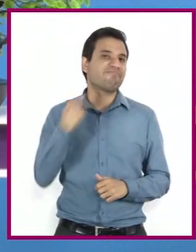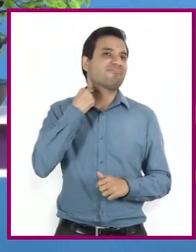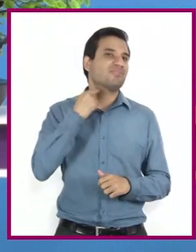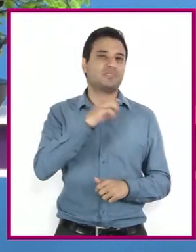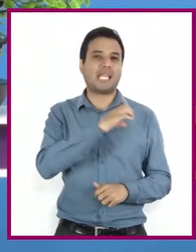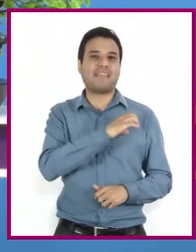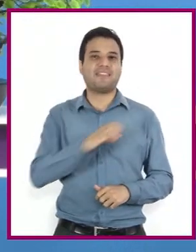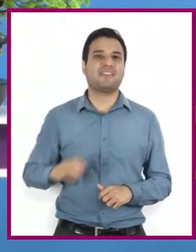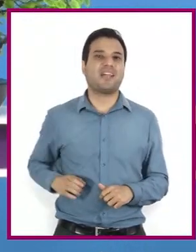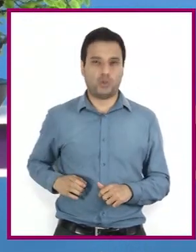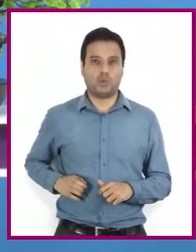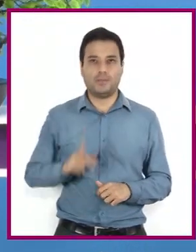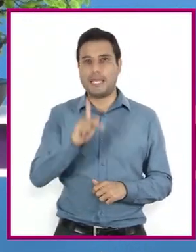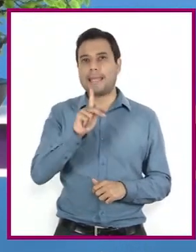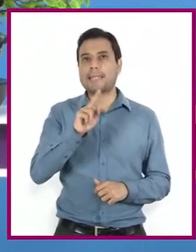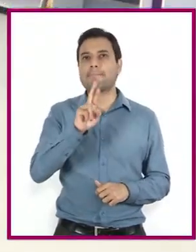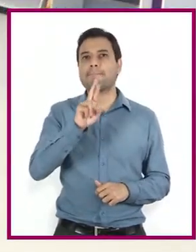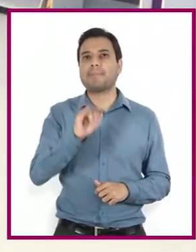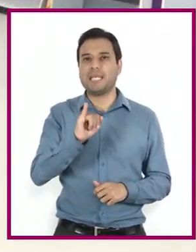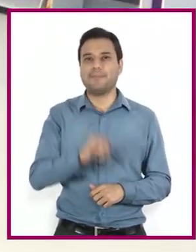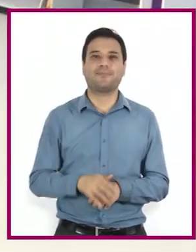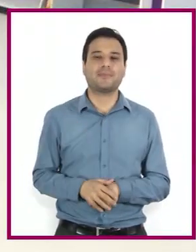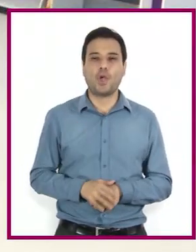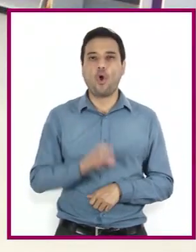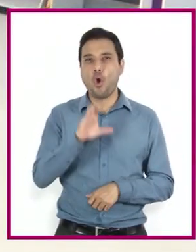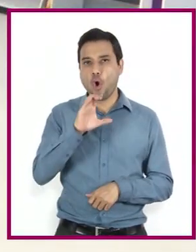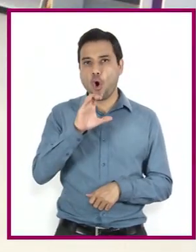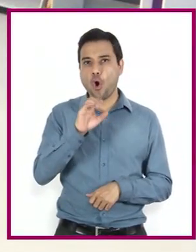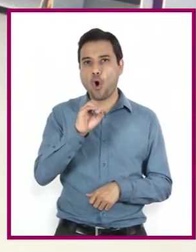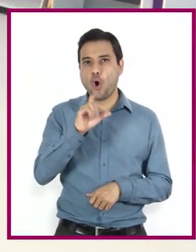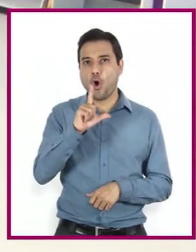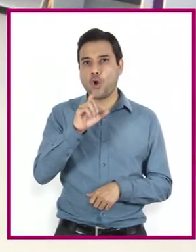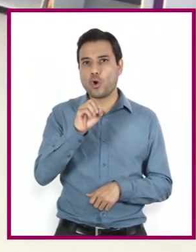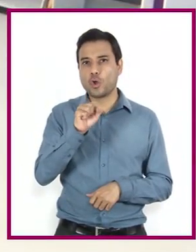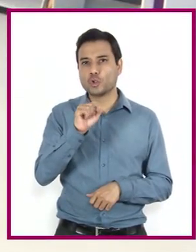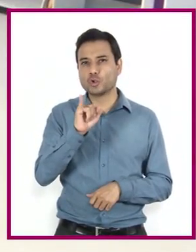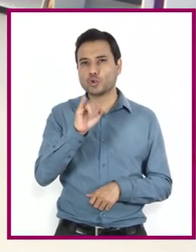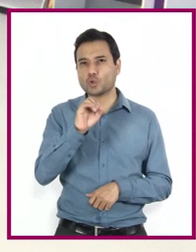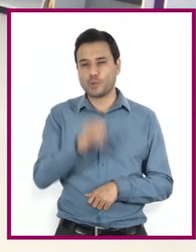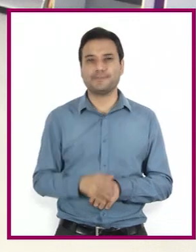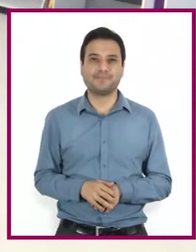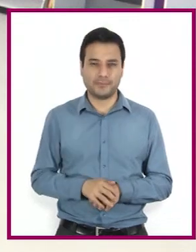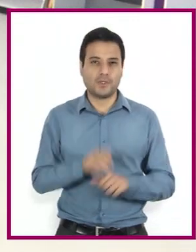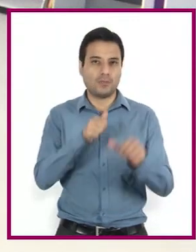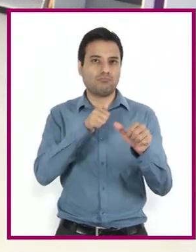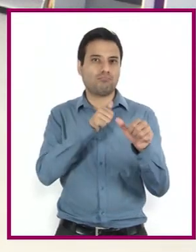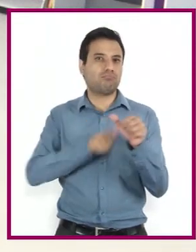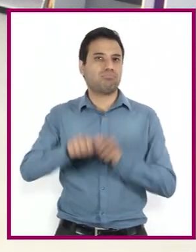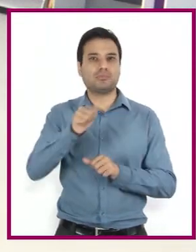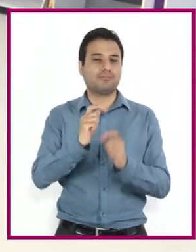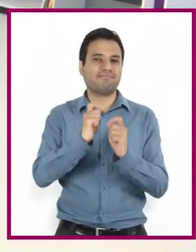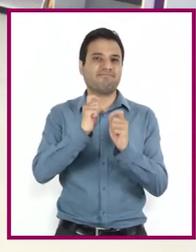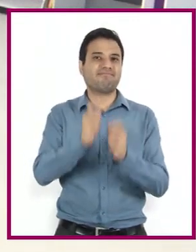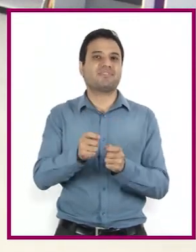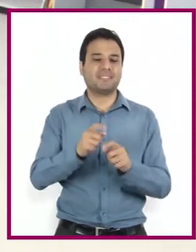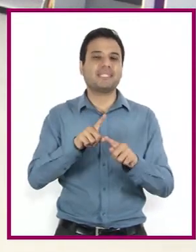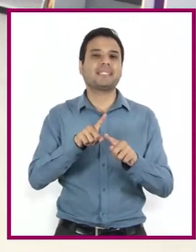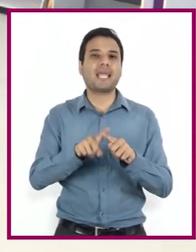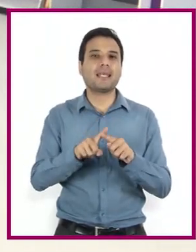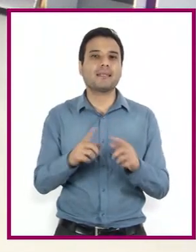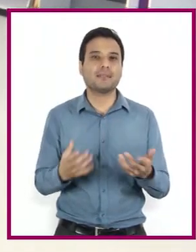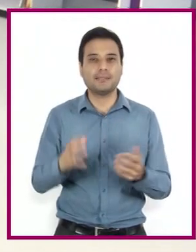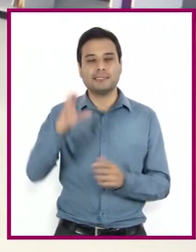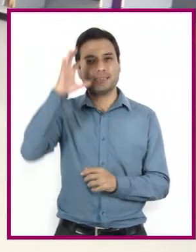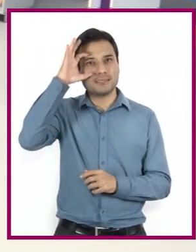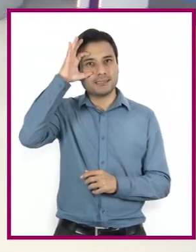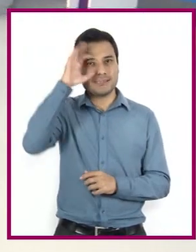candidato presidencial del PRI, Luis Donaldo Colosio. En su lugar fue nombrado Ernesto Zedillo,